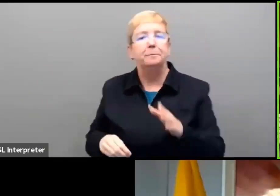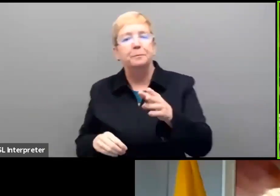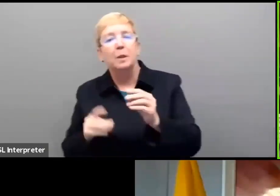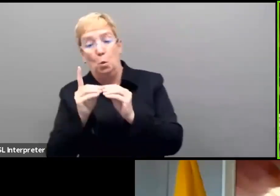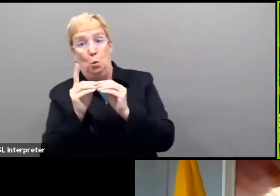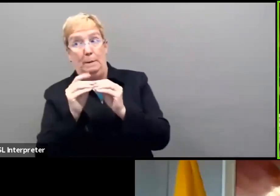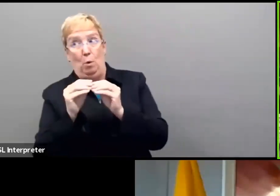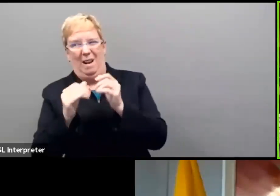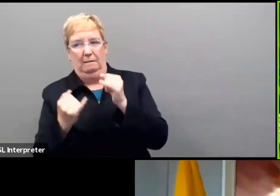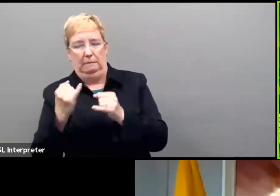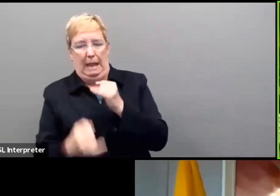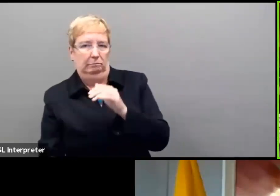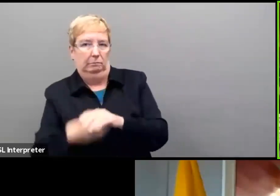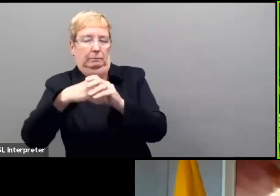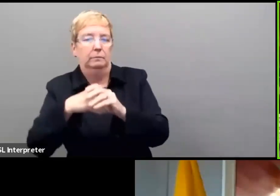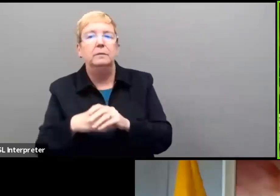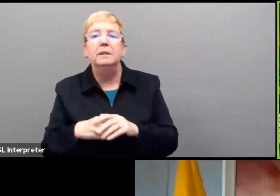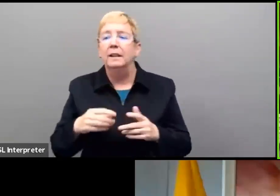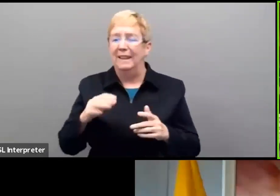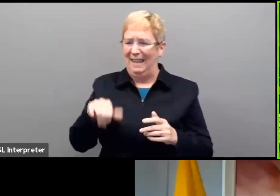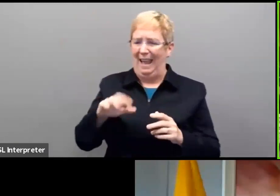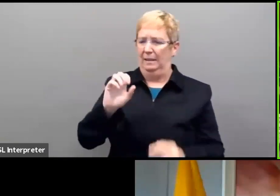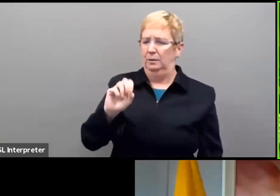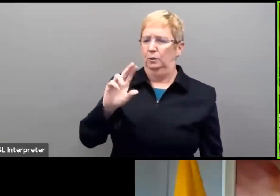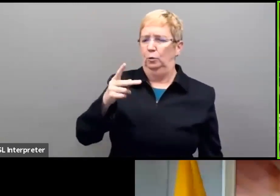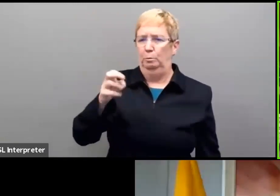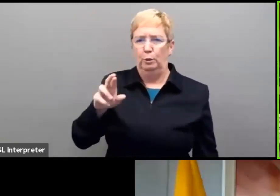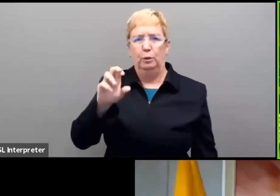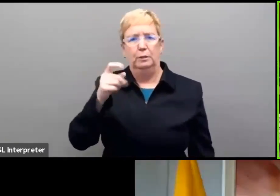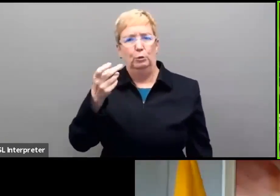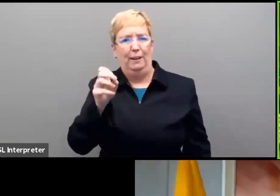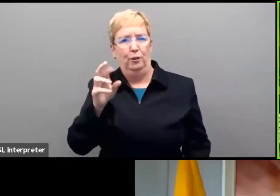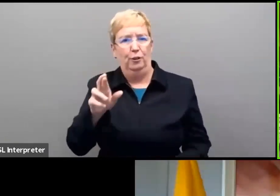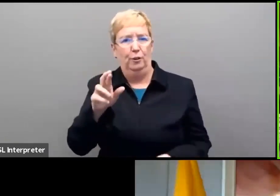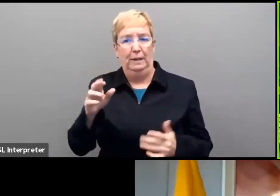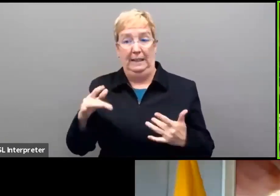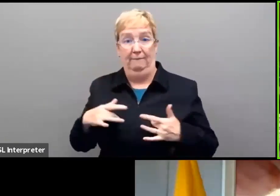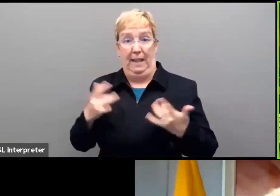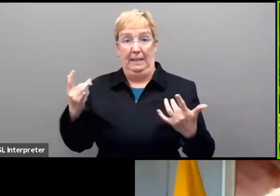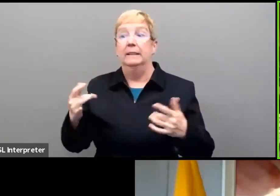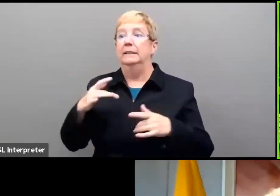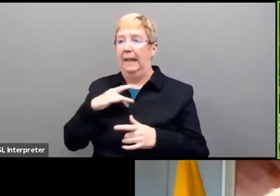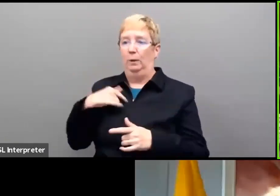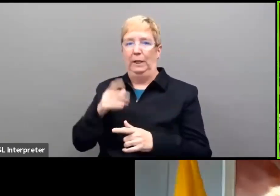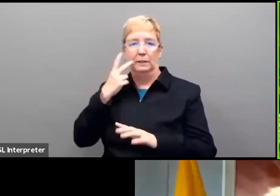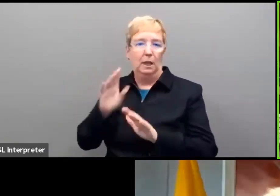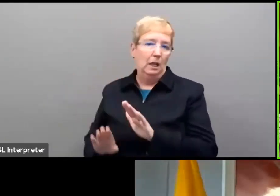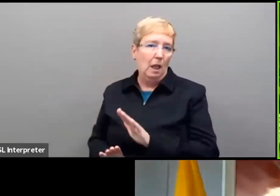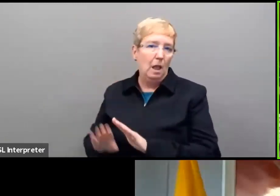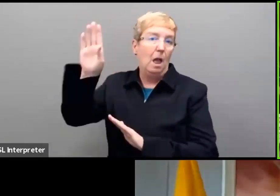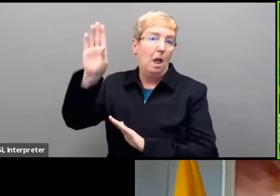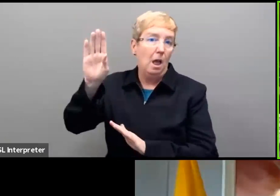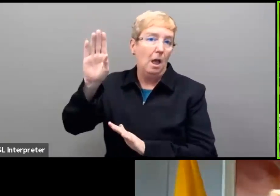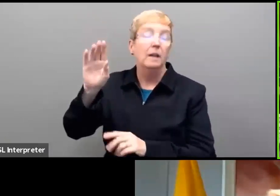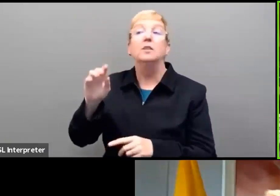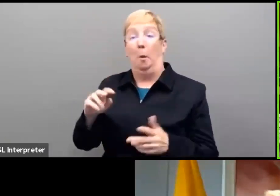nuestras eh, principales actividades económicas, puesto que nos ha golpeado muy duro la crisis